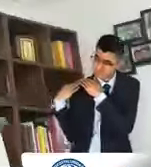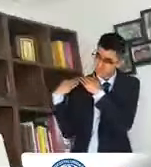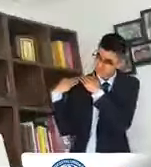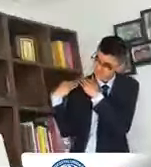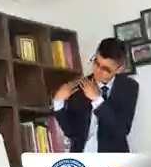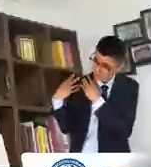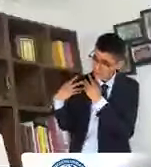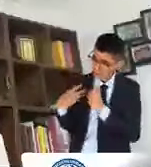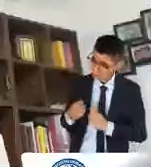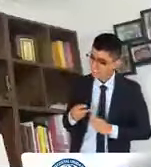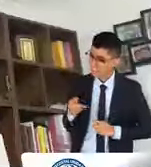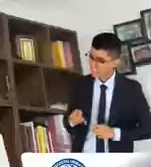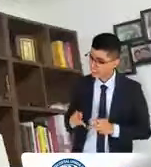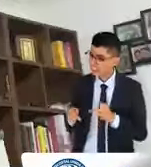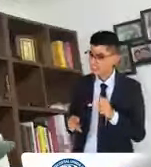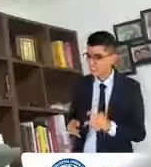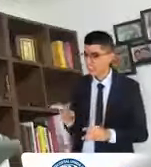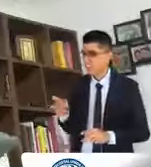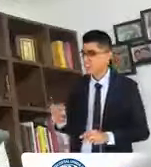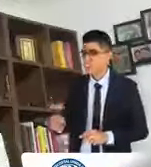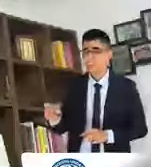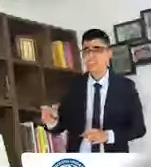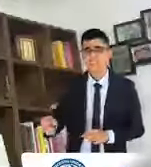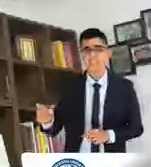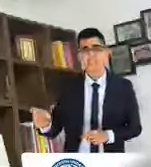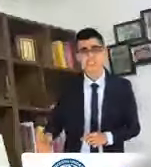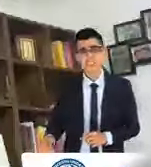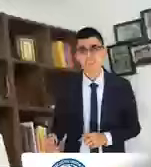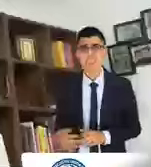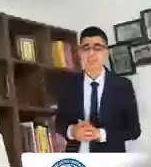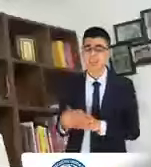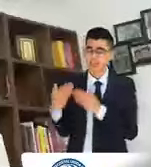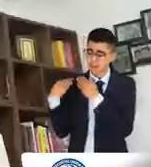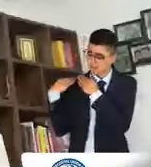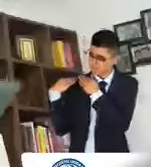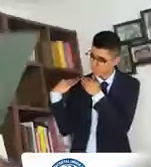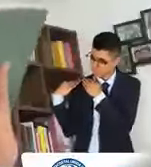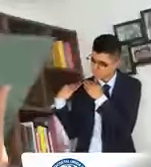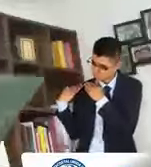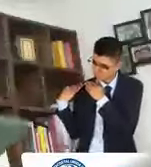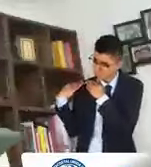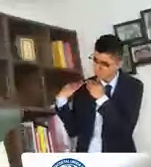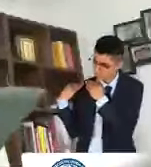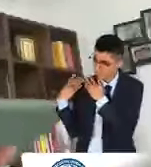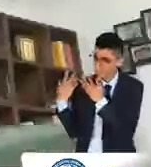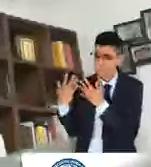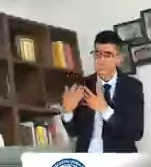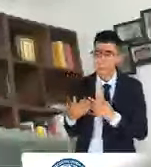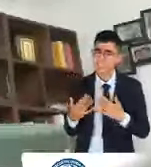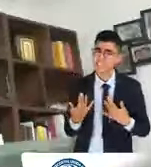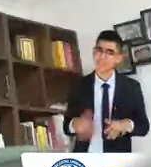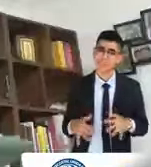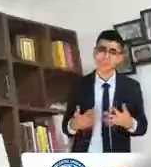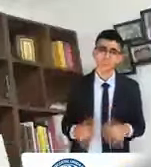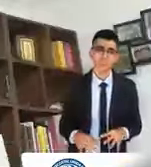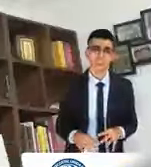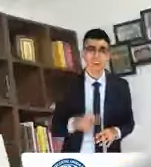alimentos y lo que le habían dado los egipcios. Así que llevaban cargados, llevaban niños,